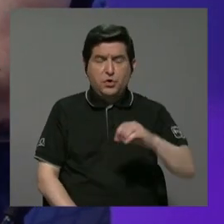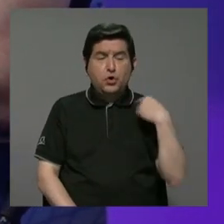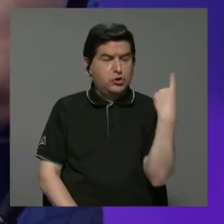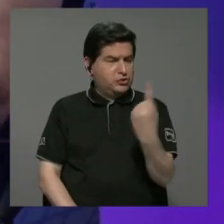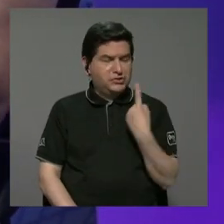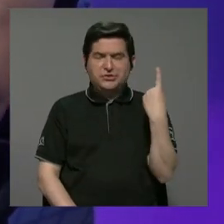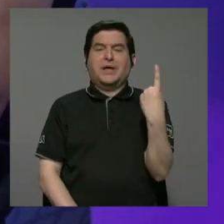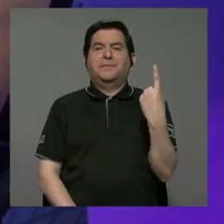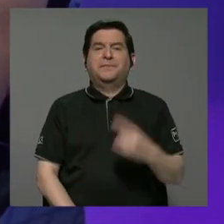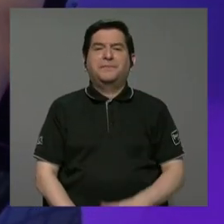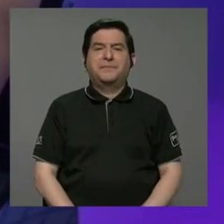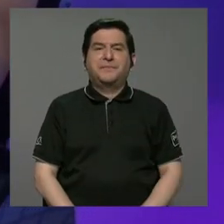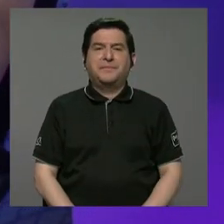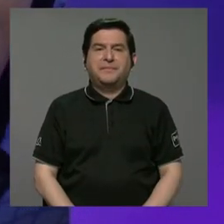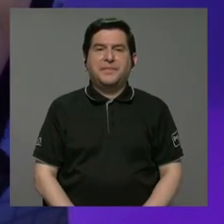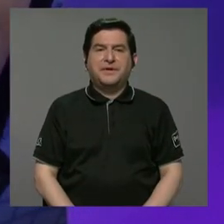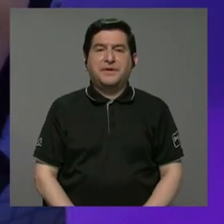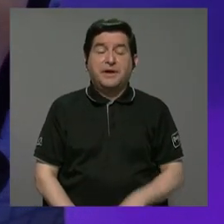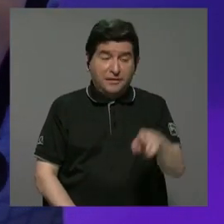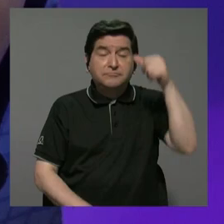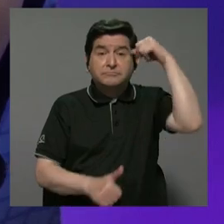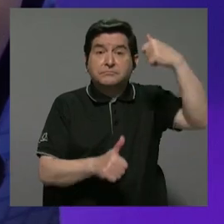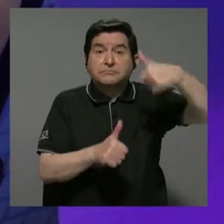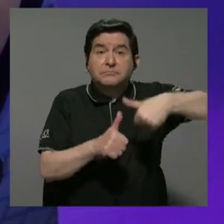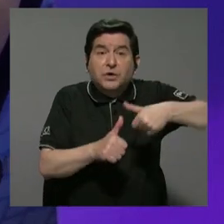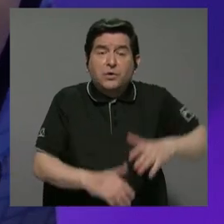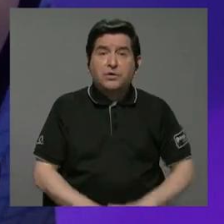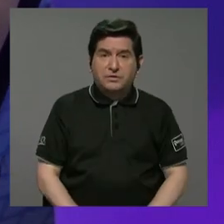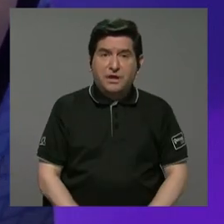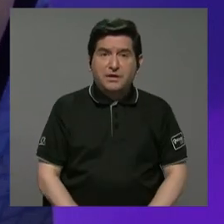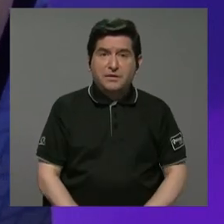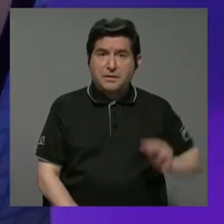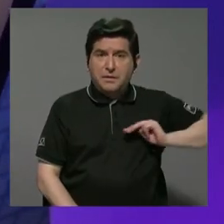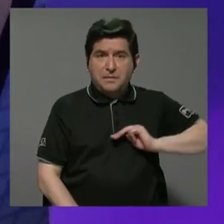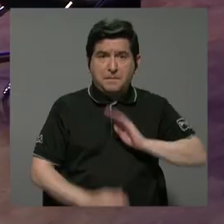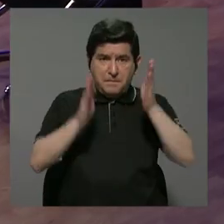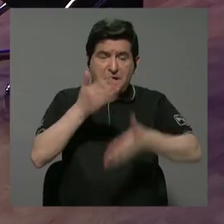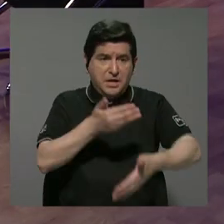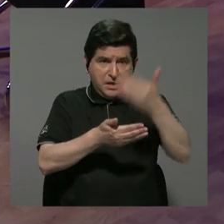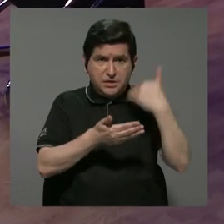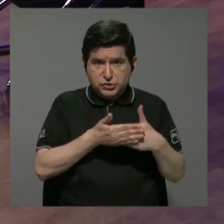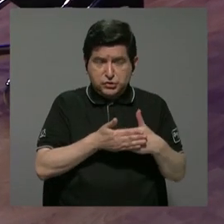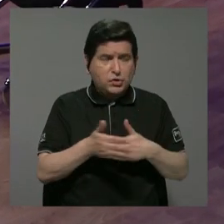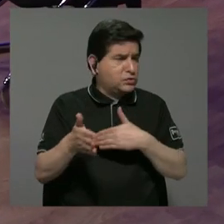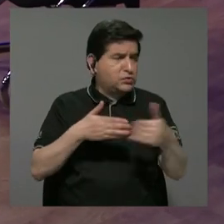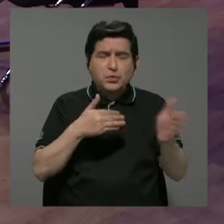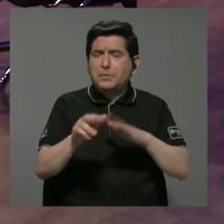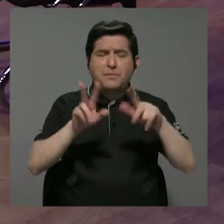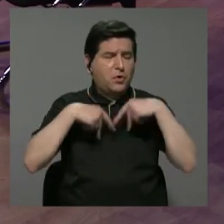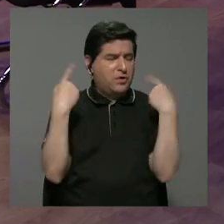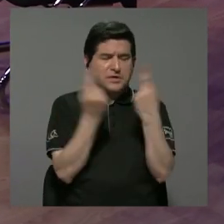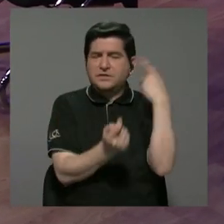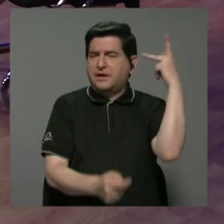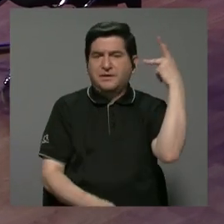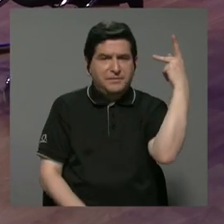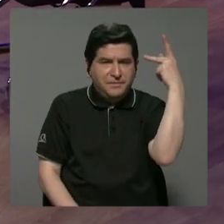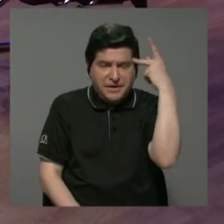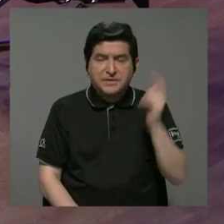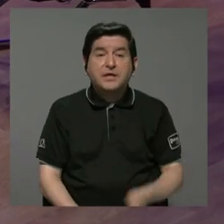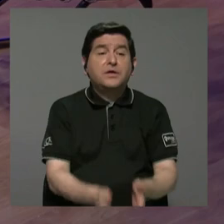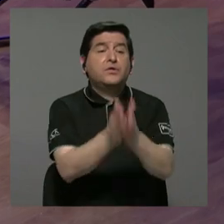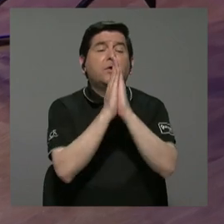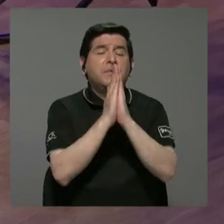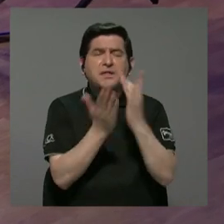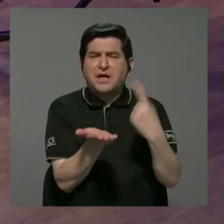¿Siempre? Hay que recordar a ministros y ministras anteriores de cualquier partido político